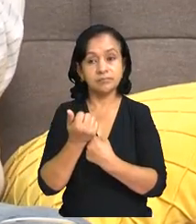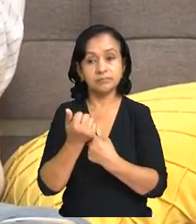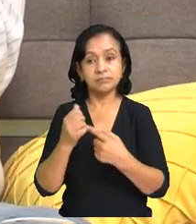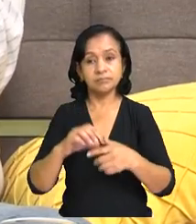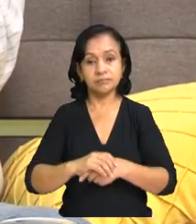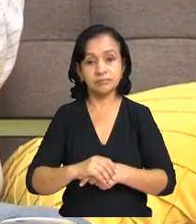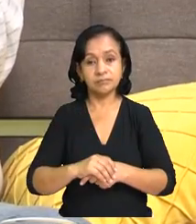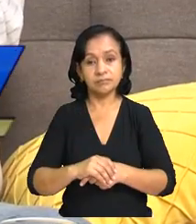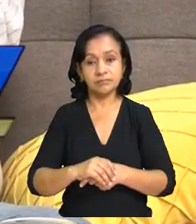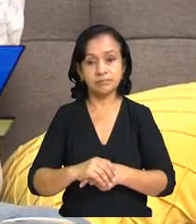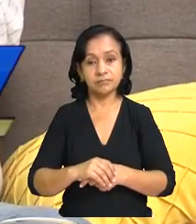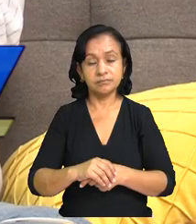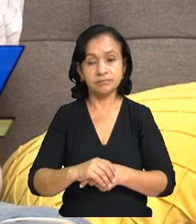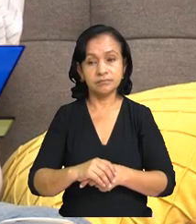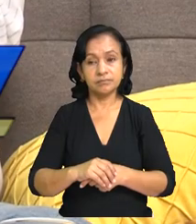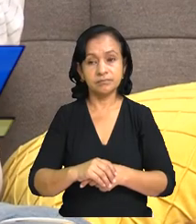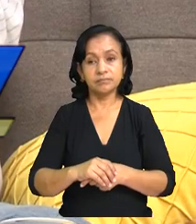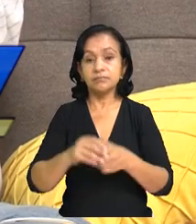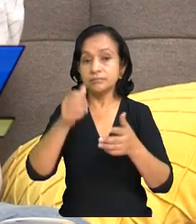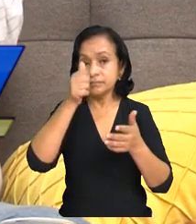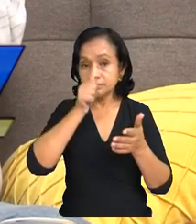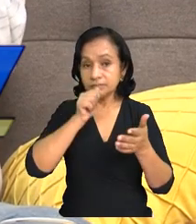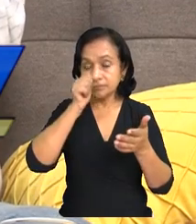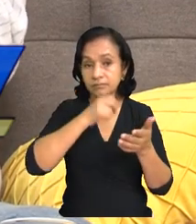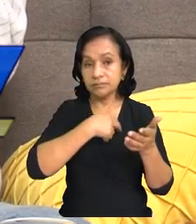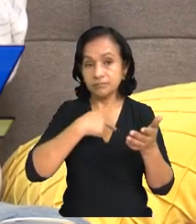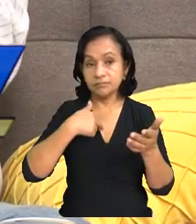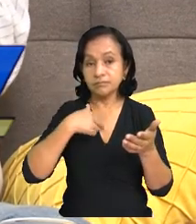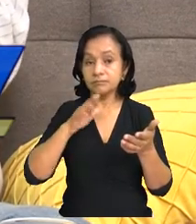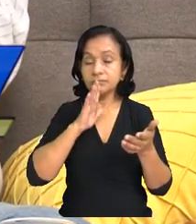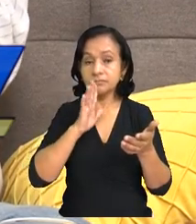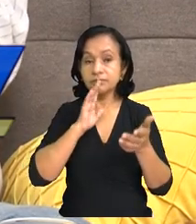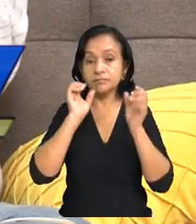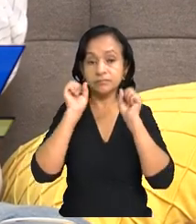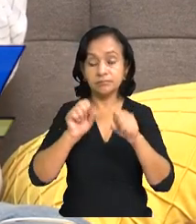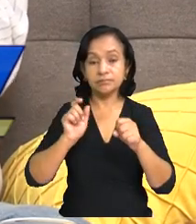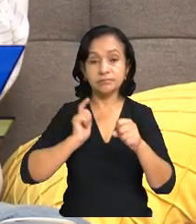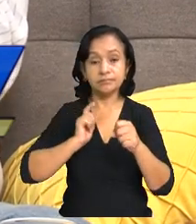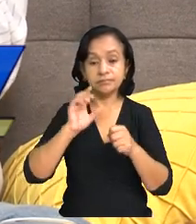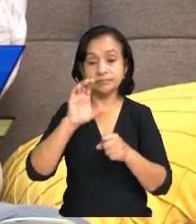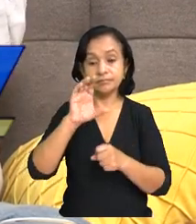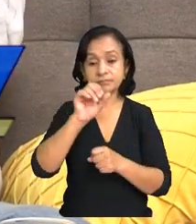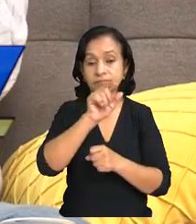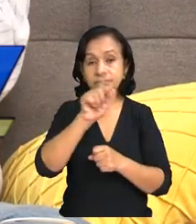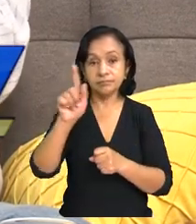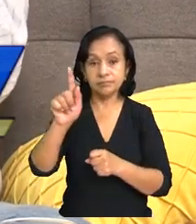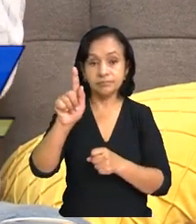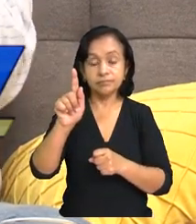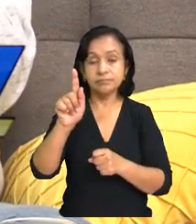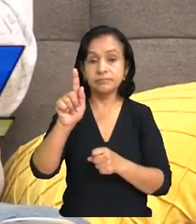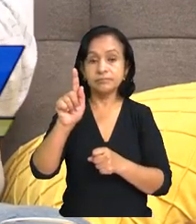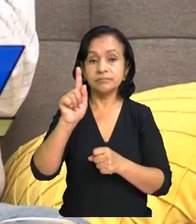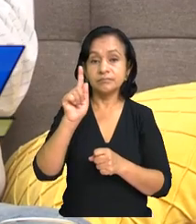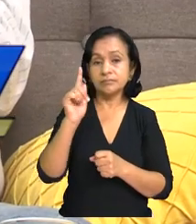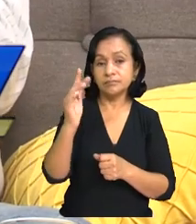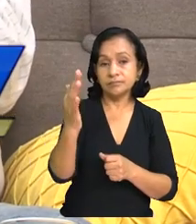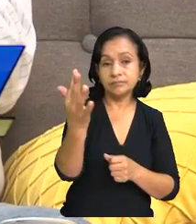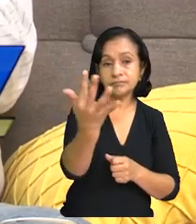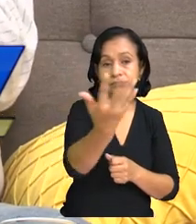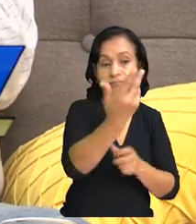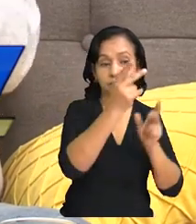gestiona, la que gestiona el agua. Entonces, cuando hablamos de capacidades de los CAPS, significa que estamos logrando que toda la